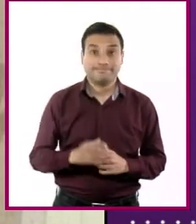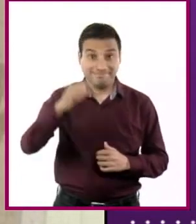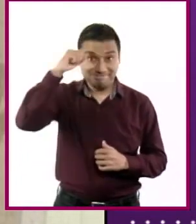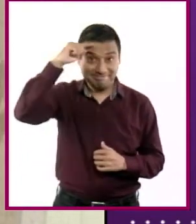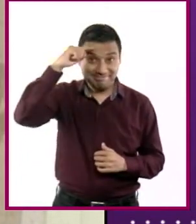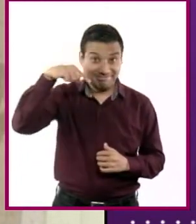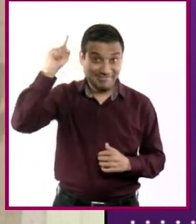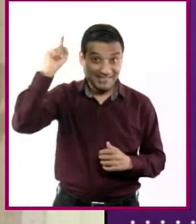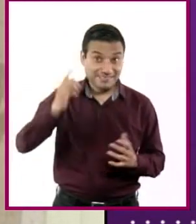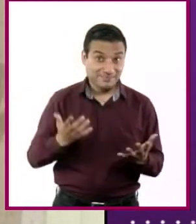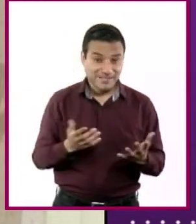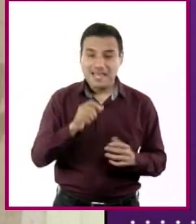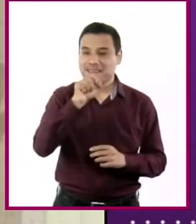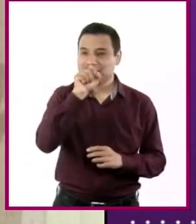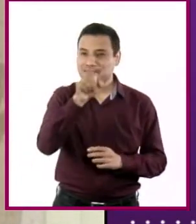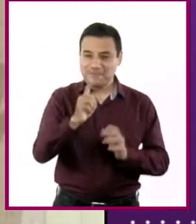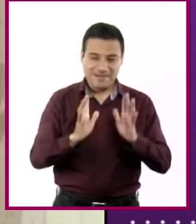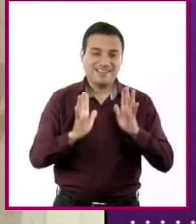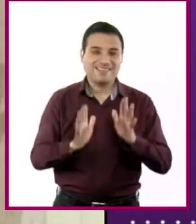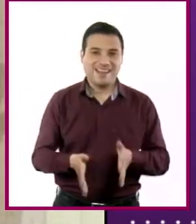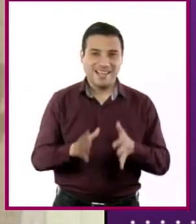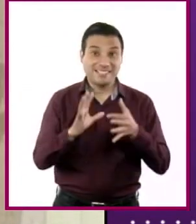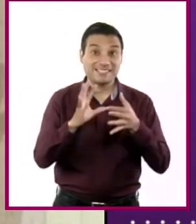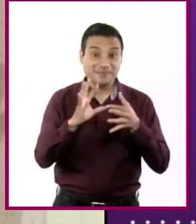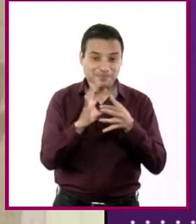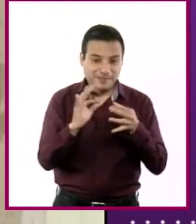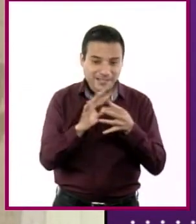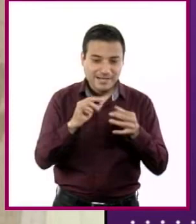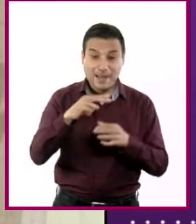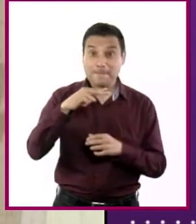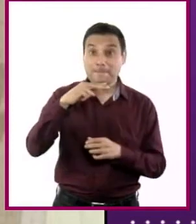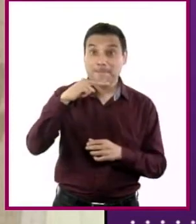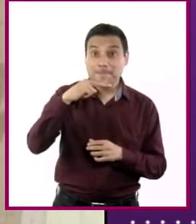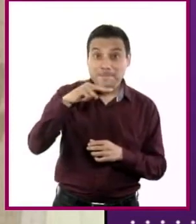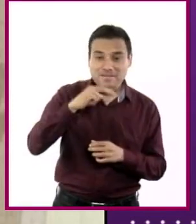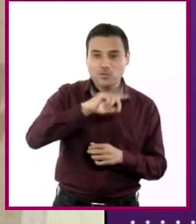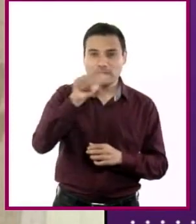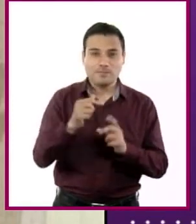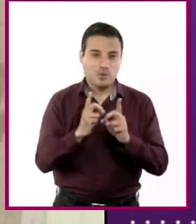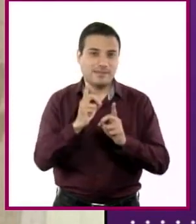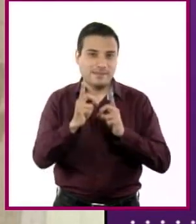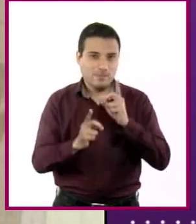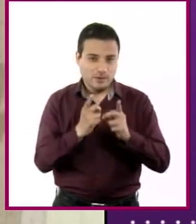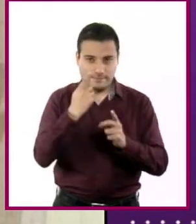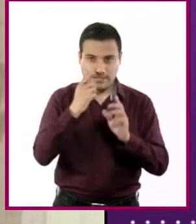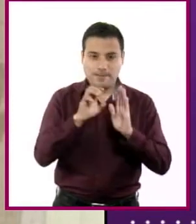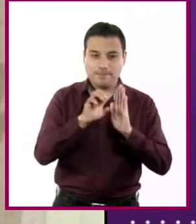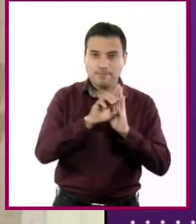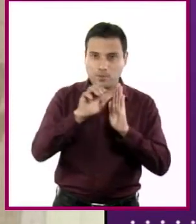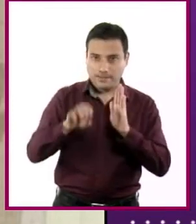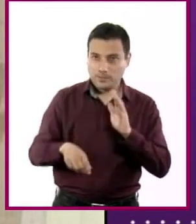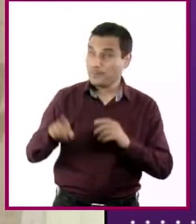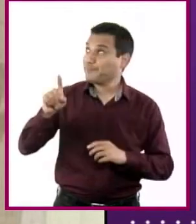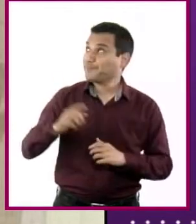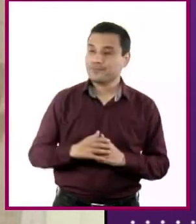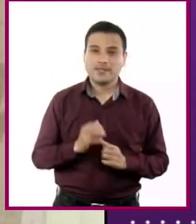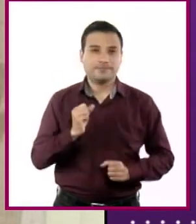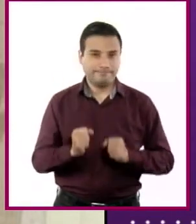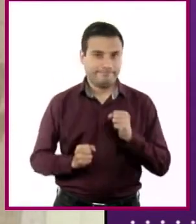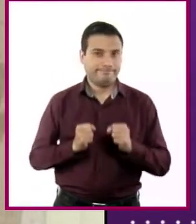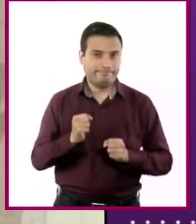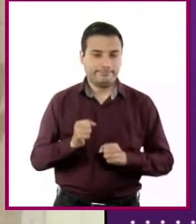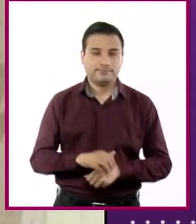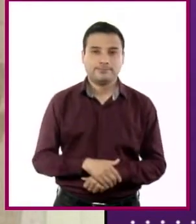¿no? También aprendimos a utilizar un verbo seguido de un deporte. Por ejemplo, go jogging, que significa ir a